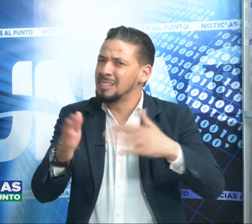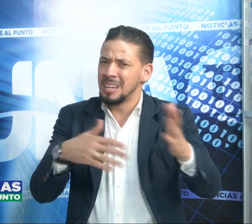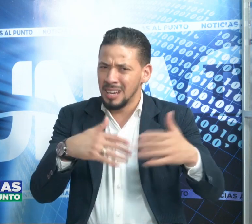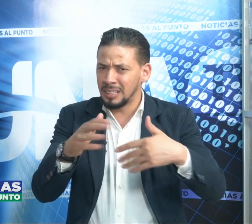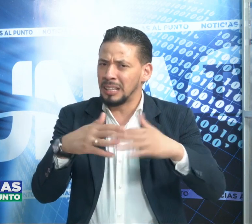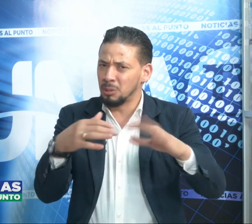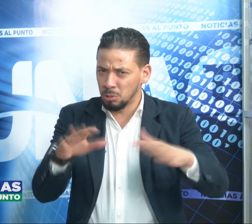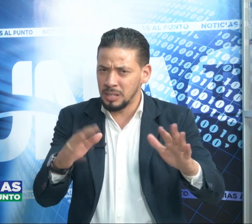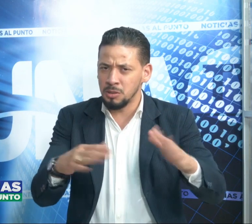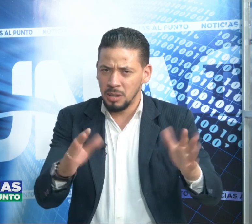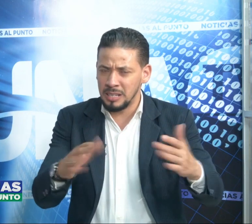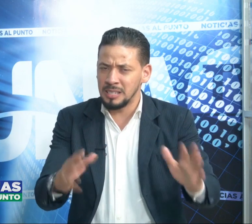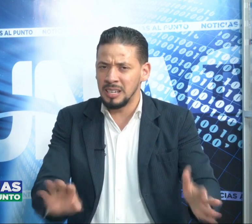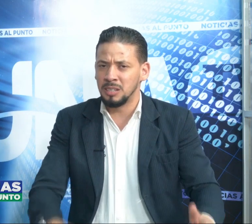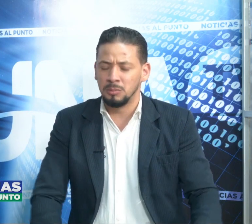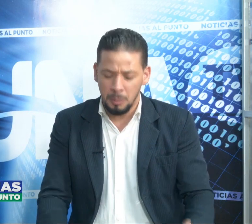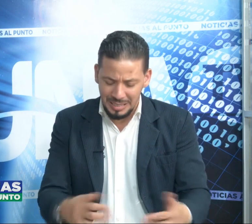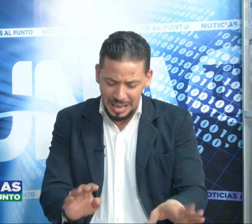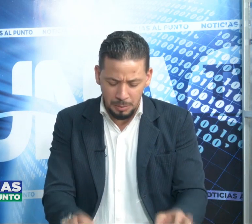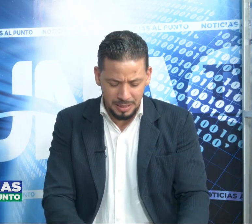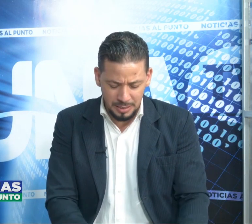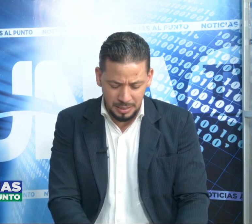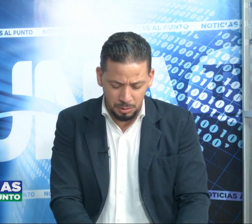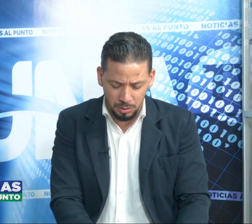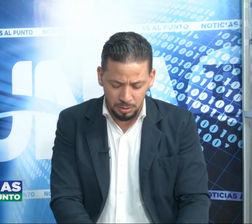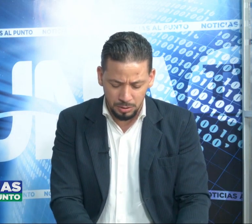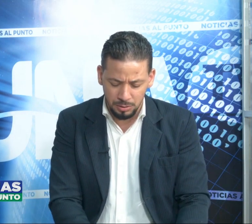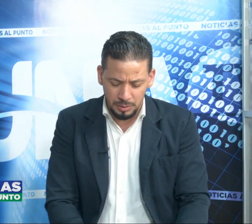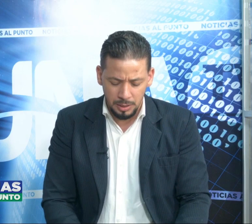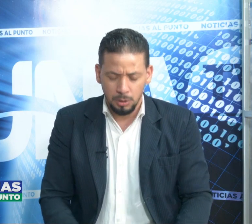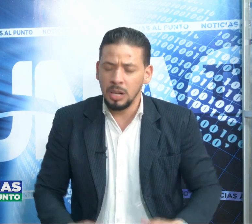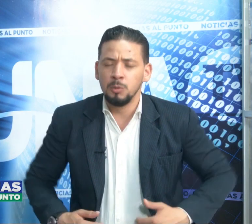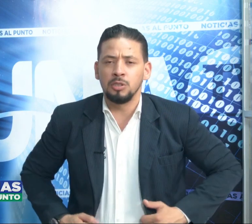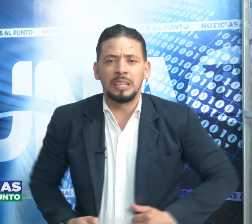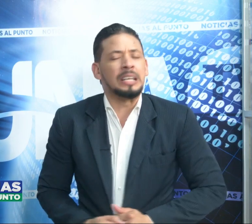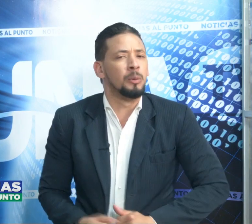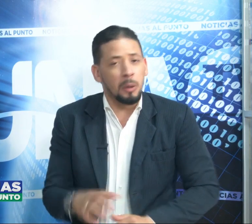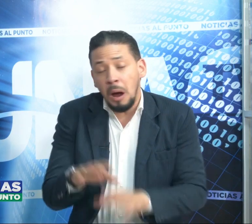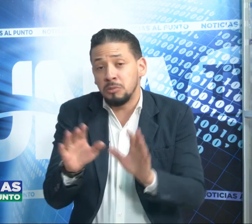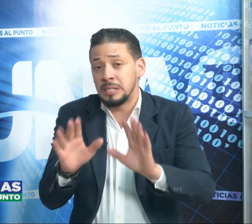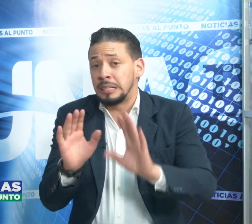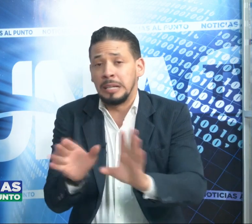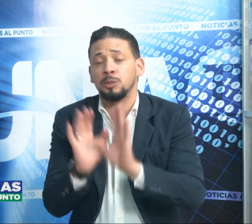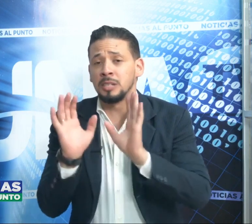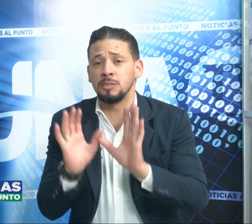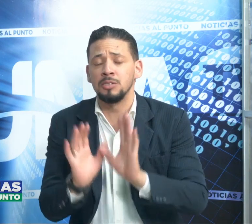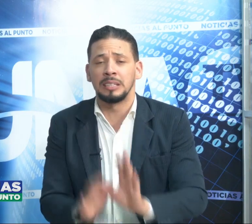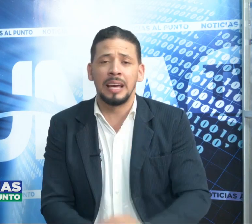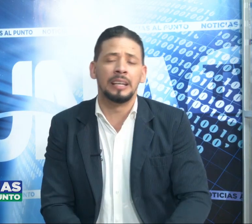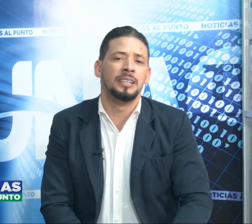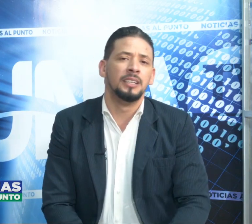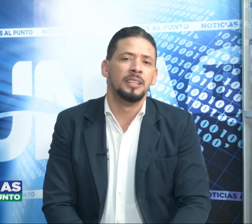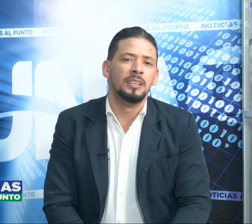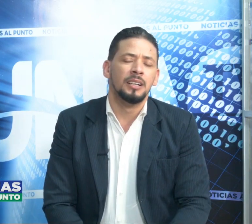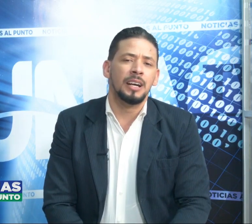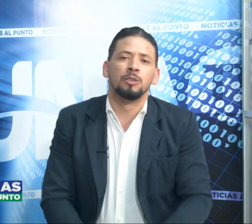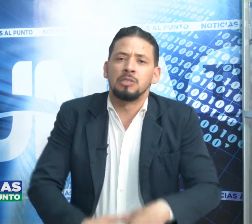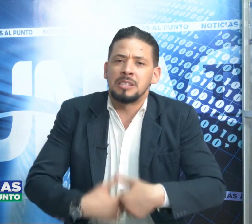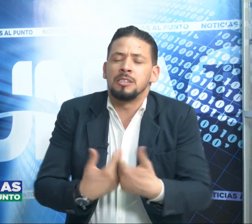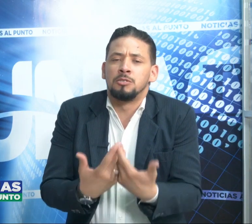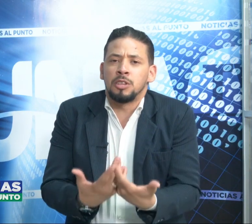que también están dando autorizaciones así, como a mansalvas, que no tiene mucho sentido. Pero bueno, si se tiene la autorización, se tiene.